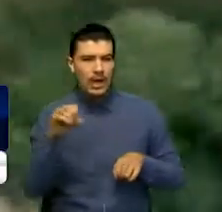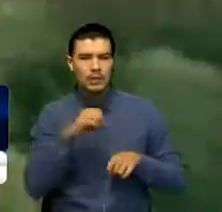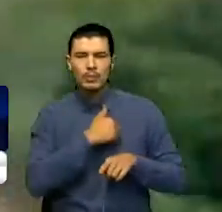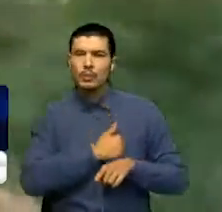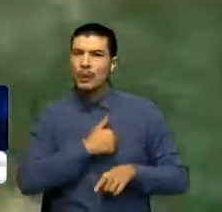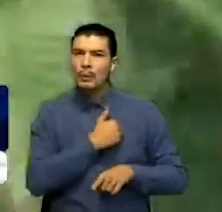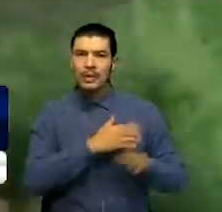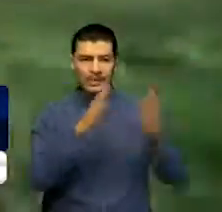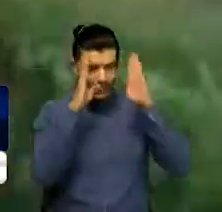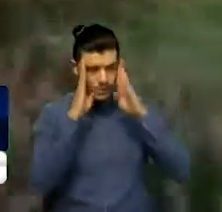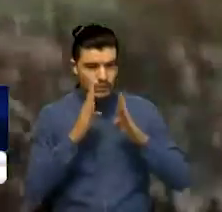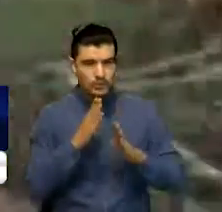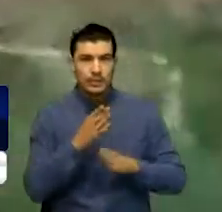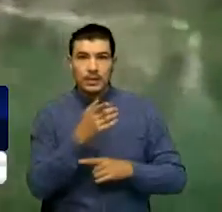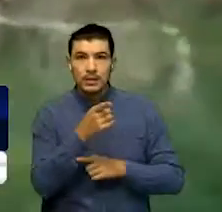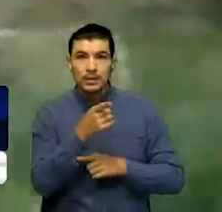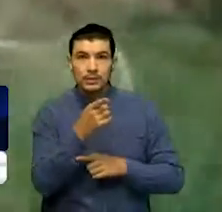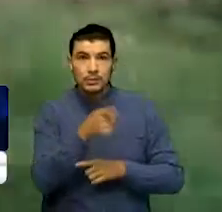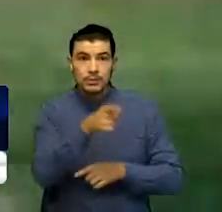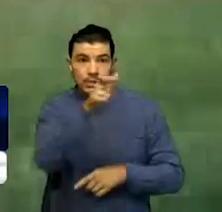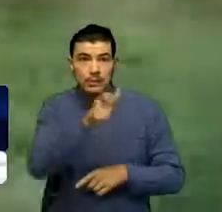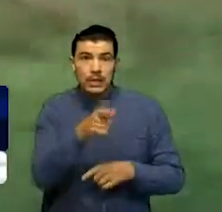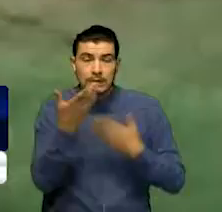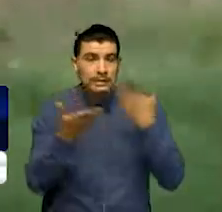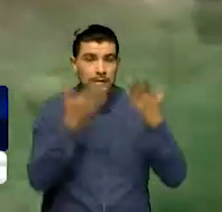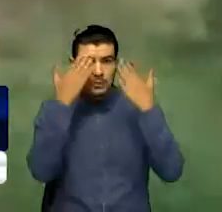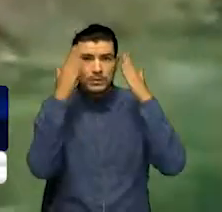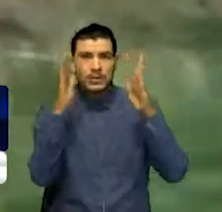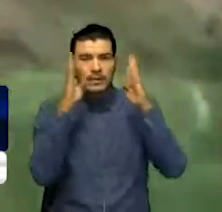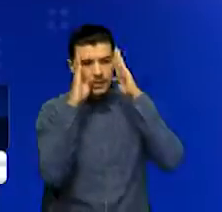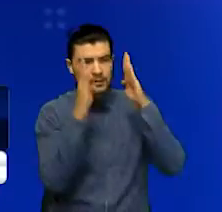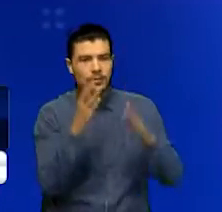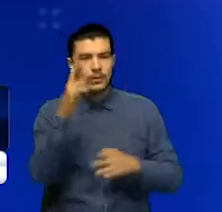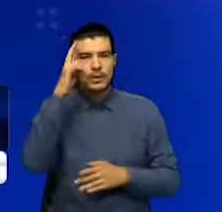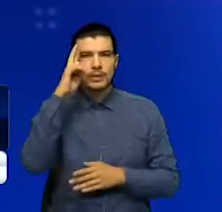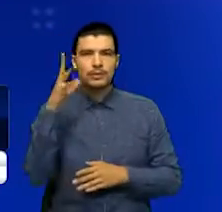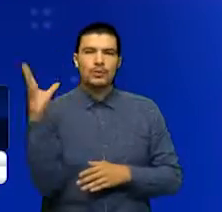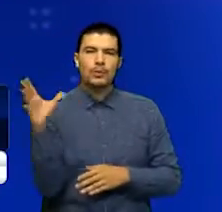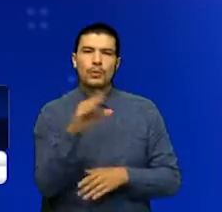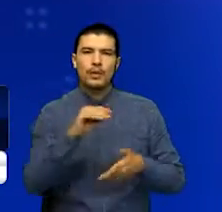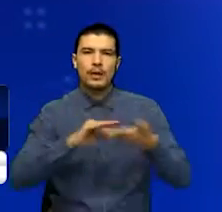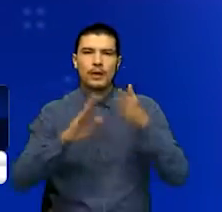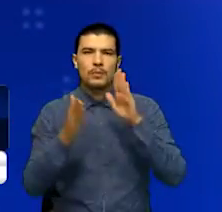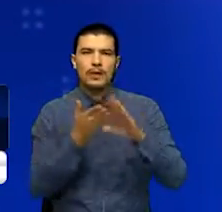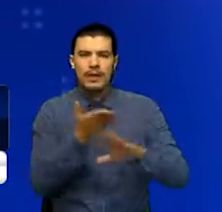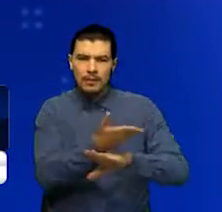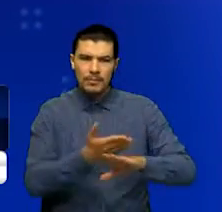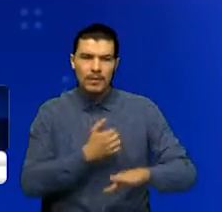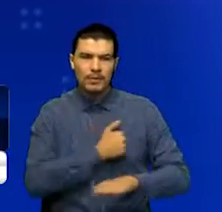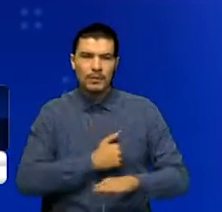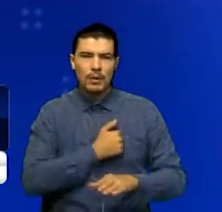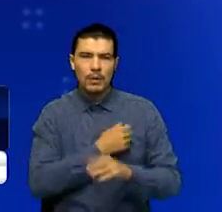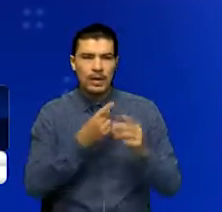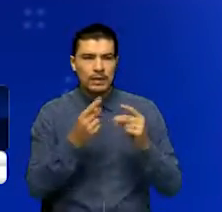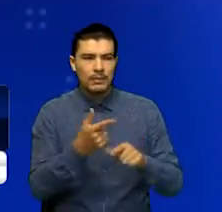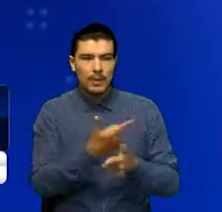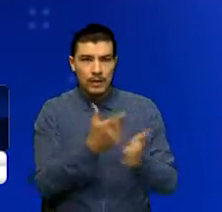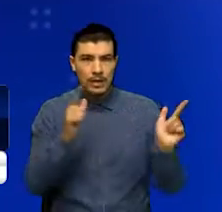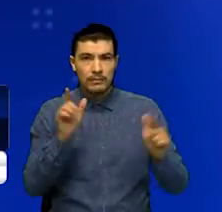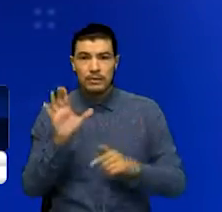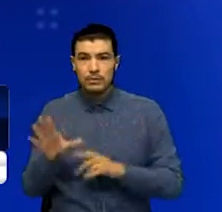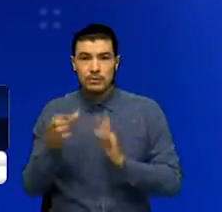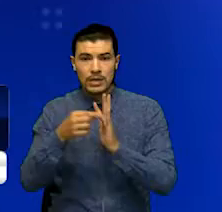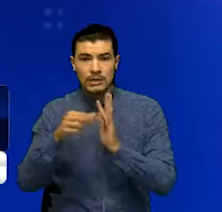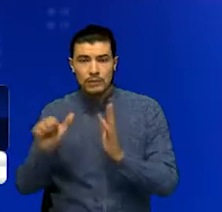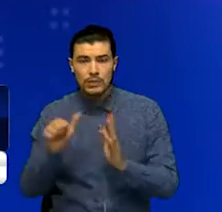incertidumbre por no tener noticias de ángel david se hace cada día más grande por eso el clamor generalizado de la comunidad por su pronta liberación está la esposa